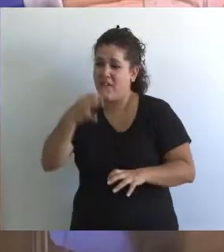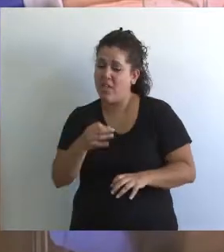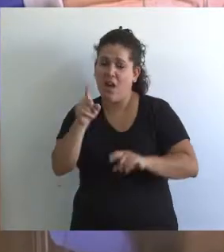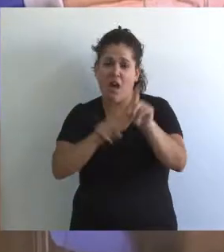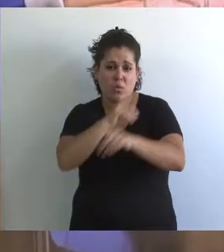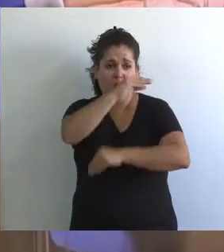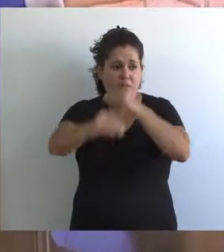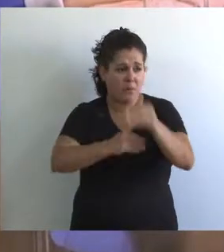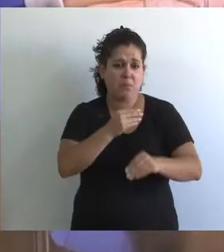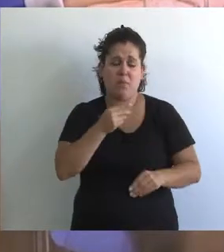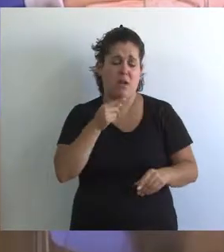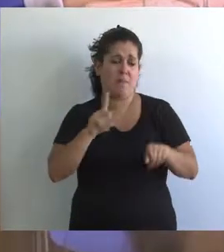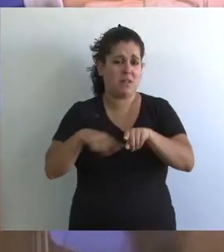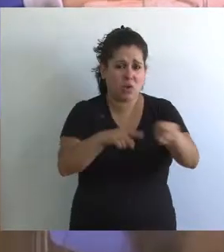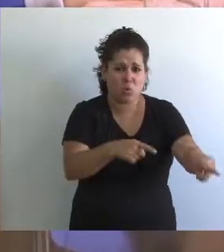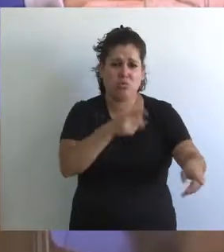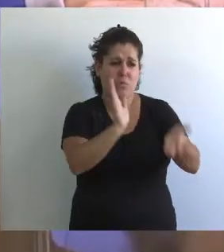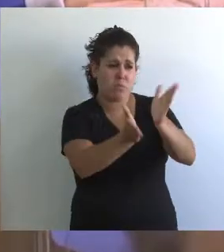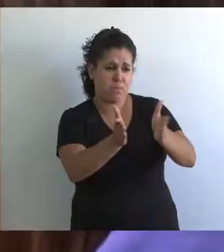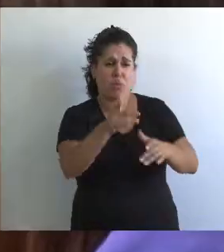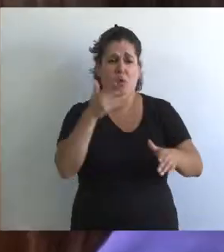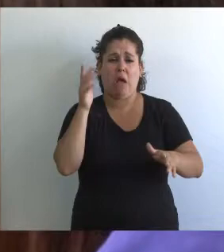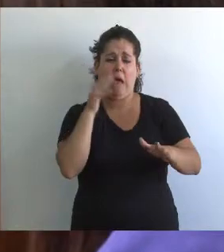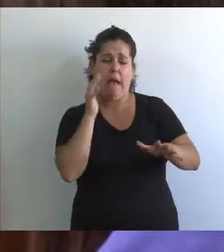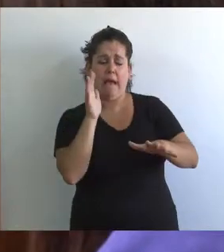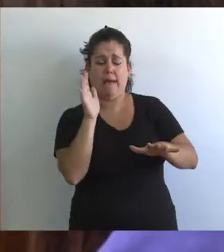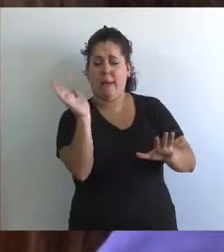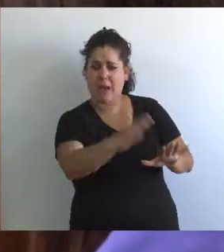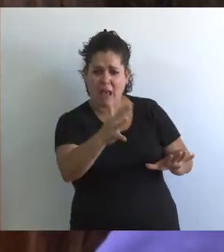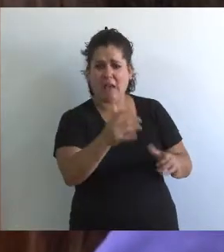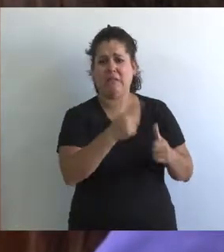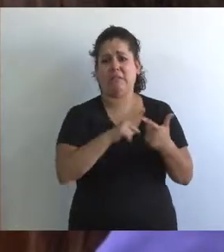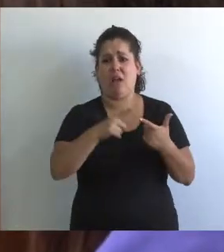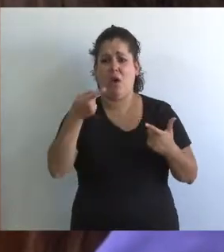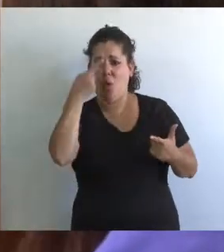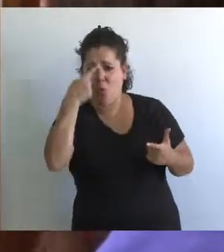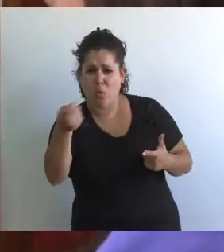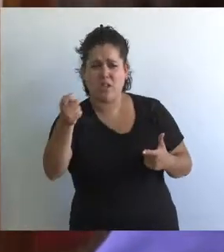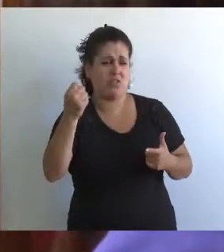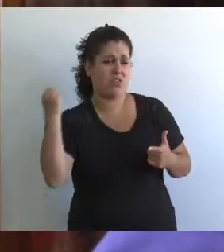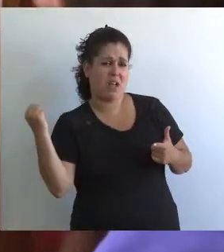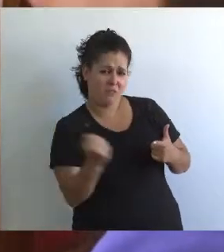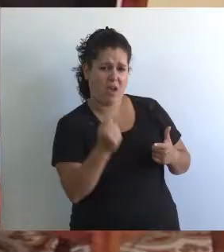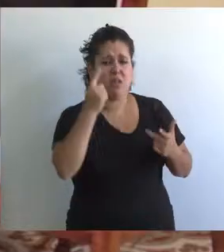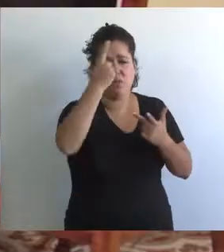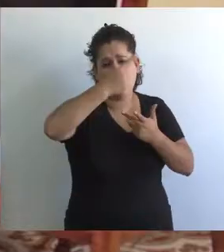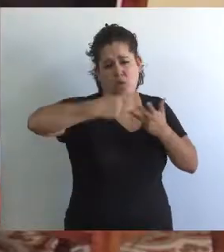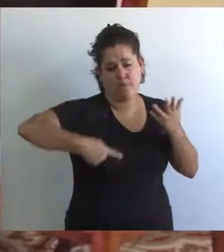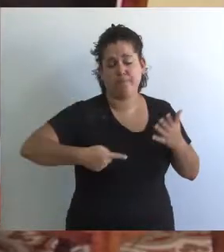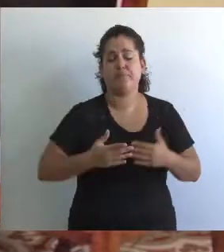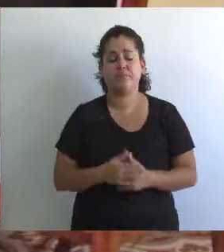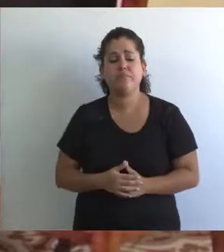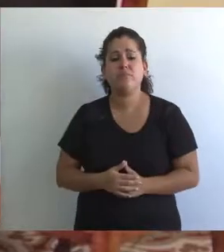causas penales, persecuciones, porque han luchado mucho e incluso han sido estafadas con juicios y por distintos gobiernos, ¿no?